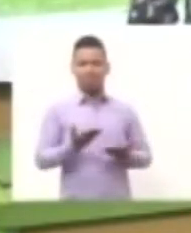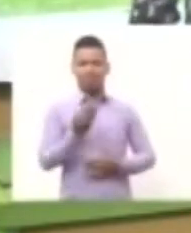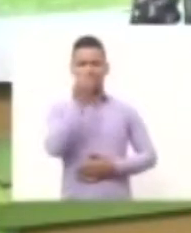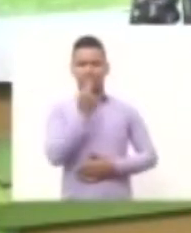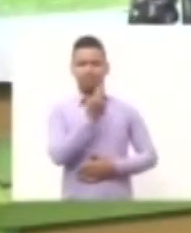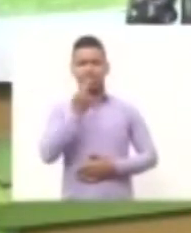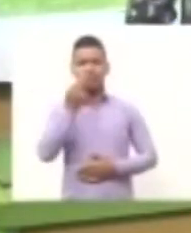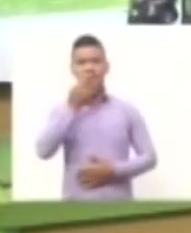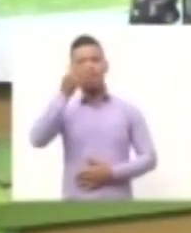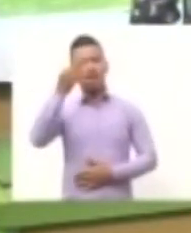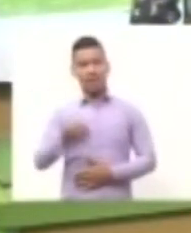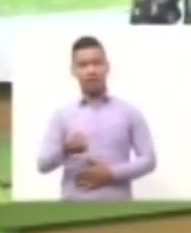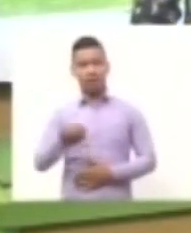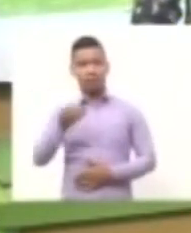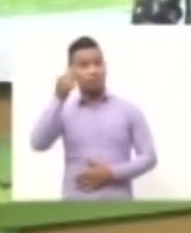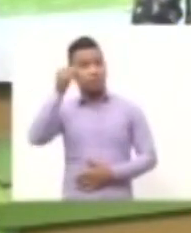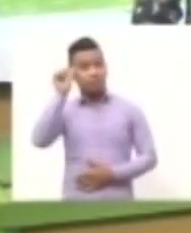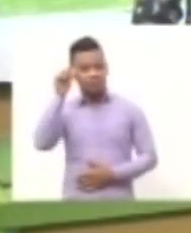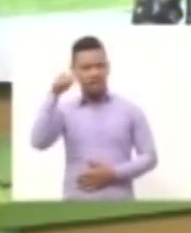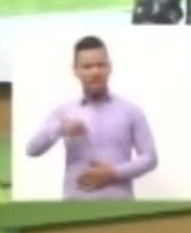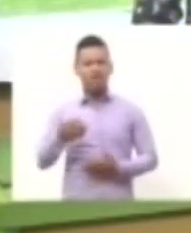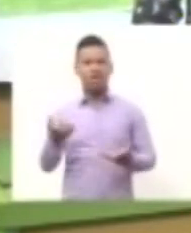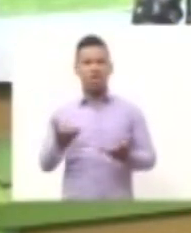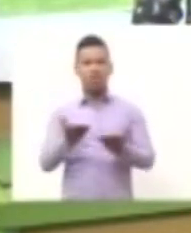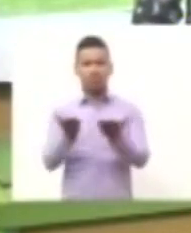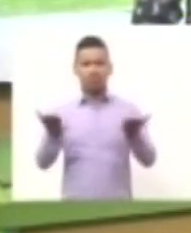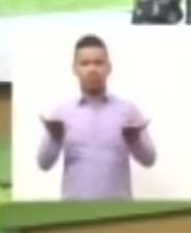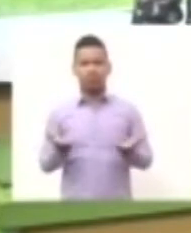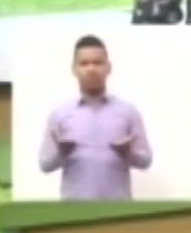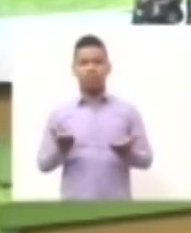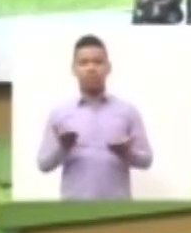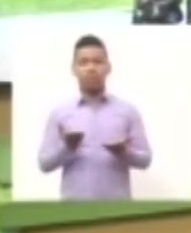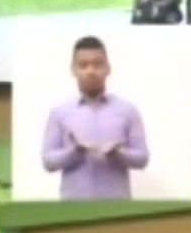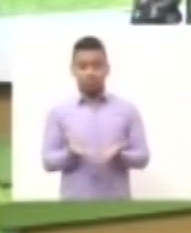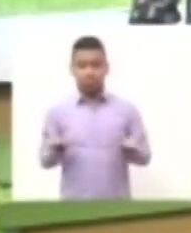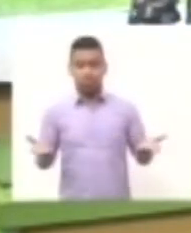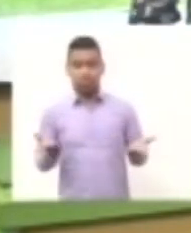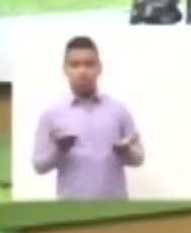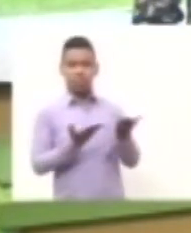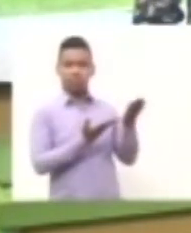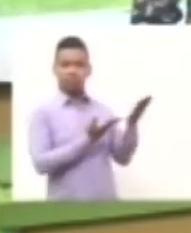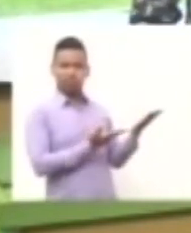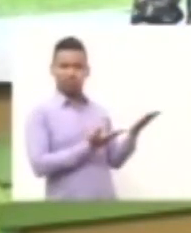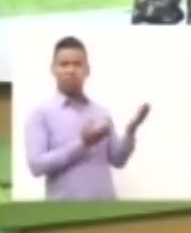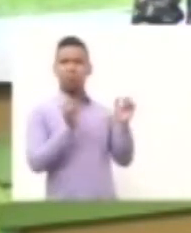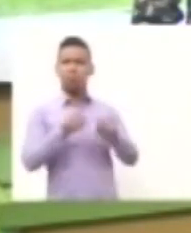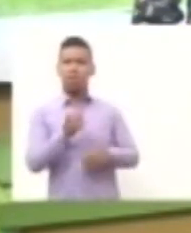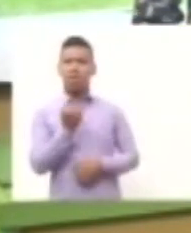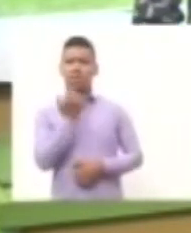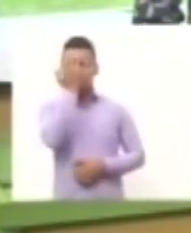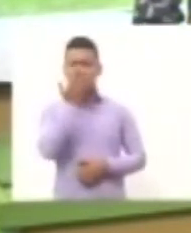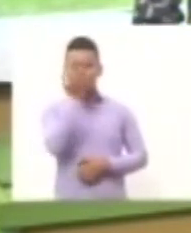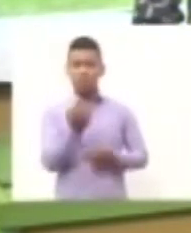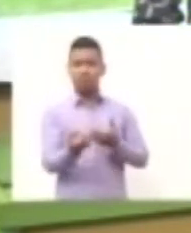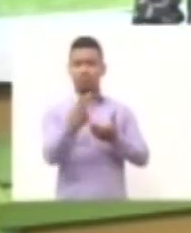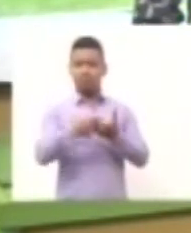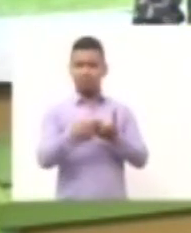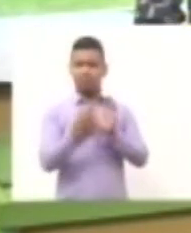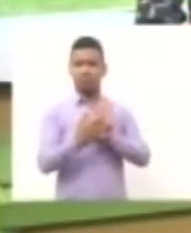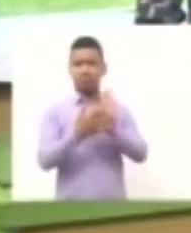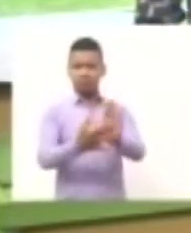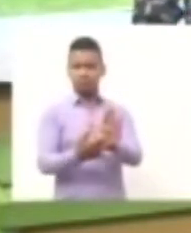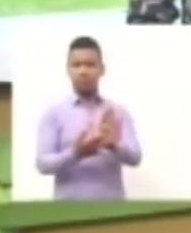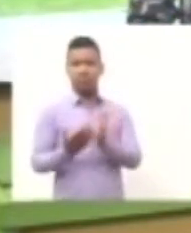verdad. Recuerden que estamos en nuestro canal aliado, es www.lasnoticias.co en Facebook. Nos pueden encontrar como Las Noticias de